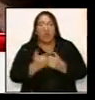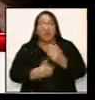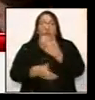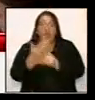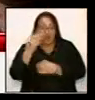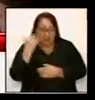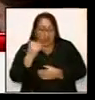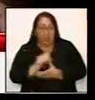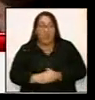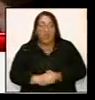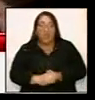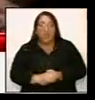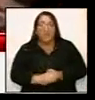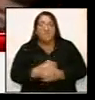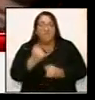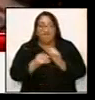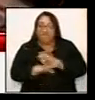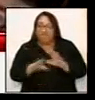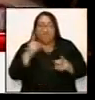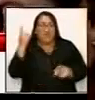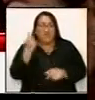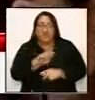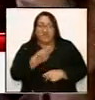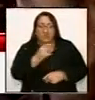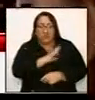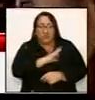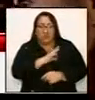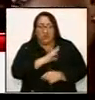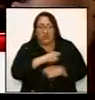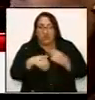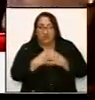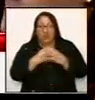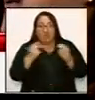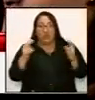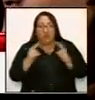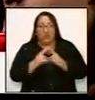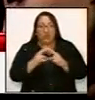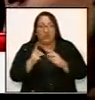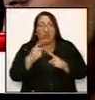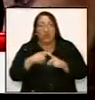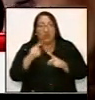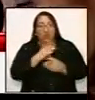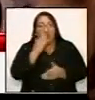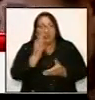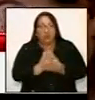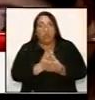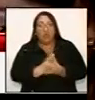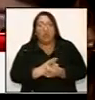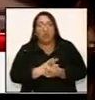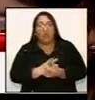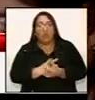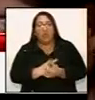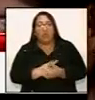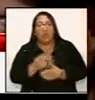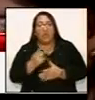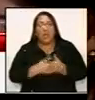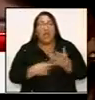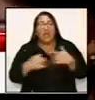pasado. Terminó en una denuncia fiscal porque encontramos una serie de irregularidades, empezando de que